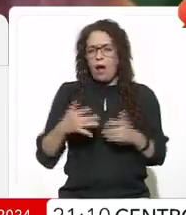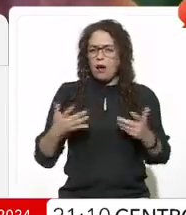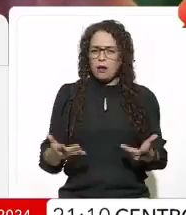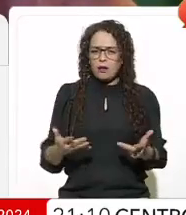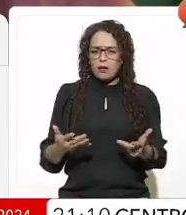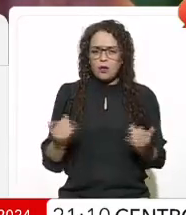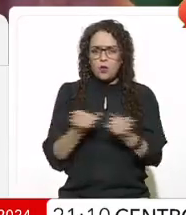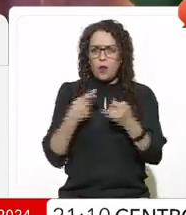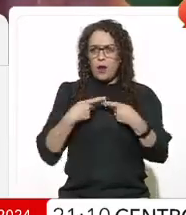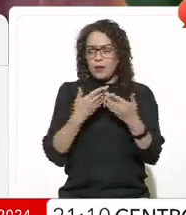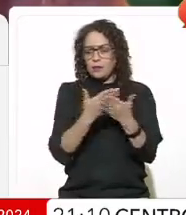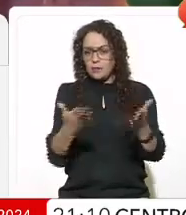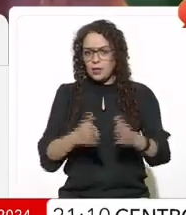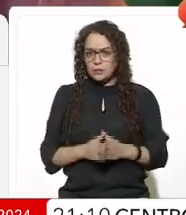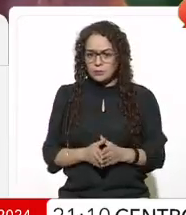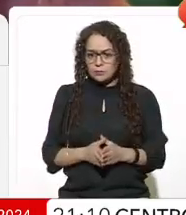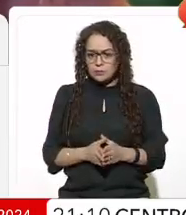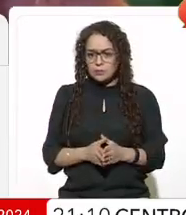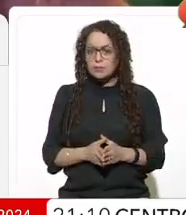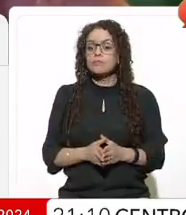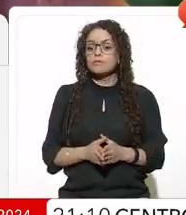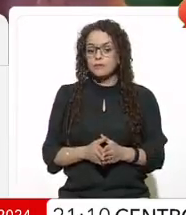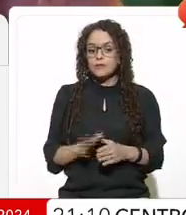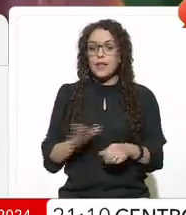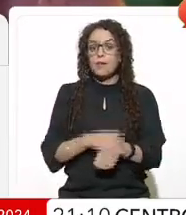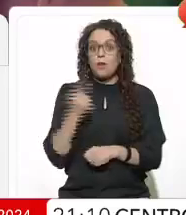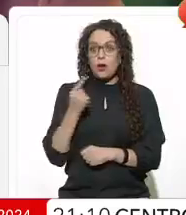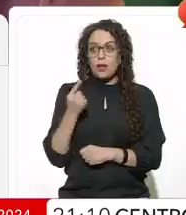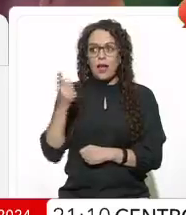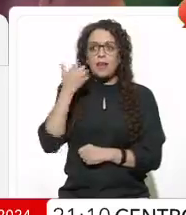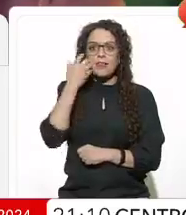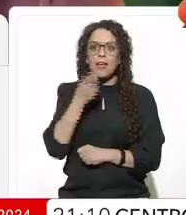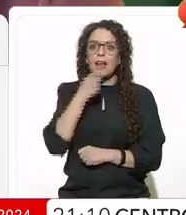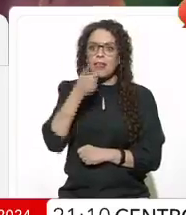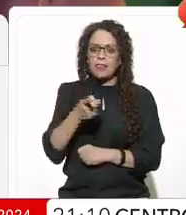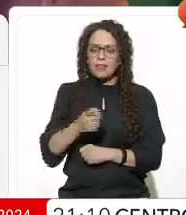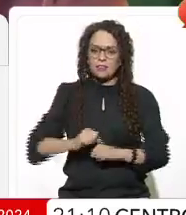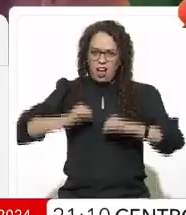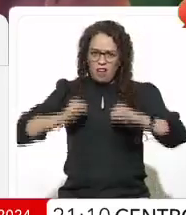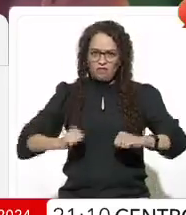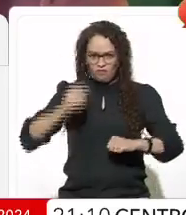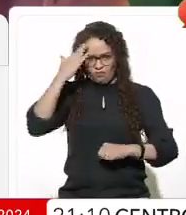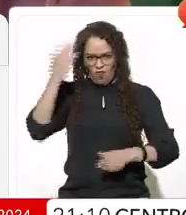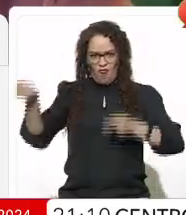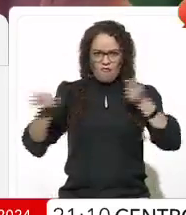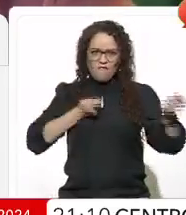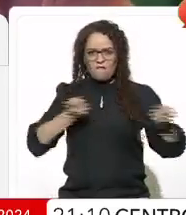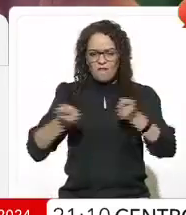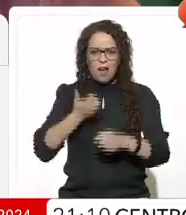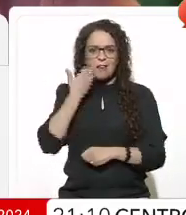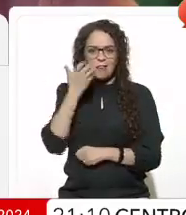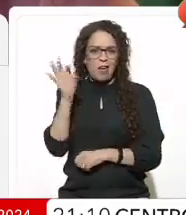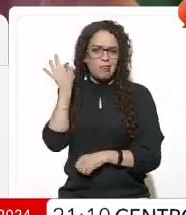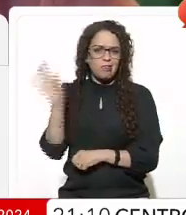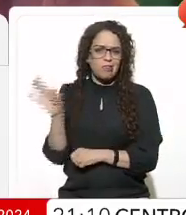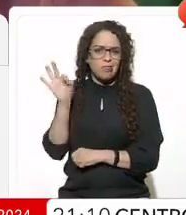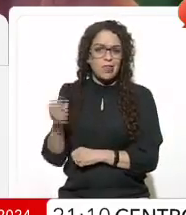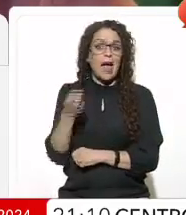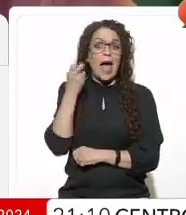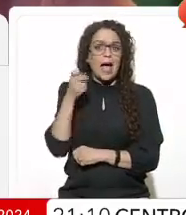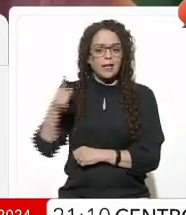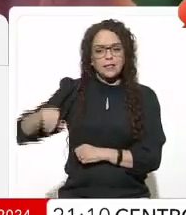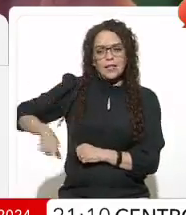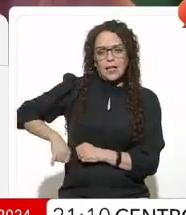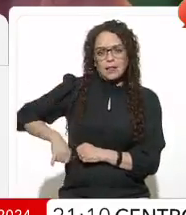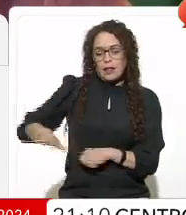juicio político ellos puedan decir que están siendo perseguidos políticamente por un régimen autoritario. Ese es el objetivo, porque están haciendo cosas que ya no tienen